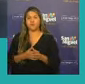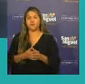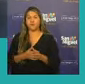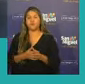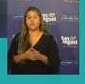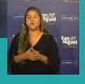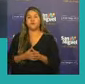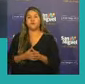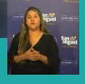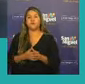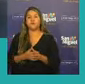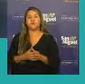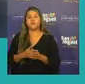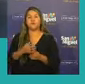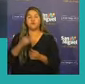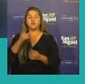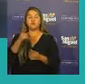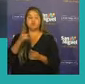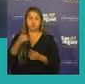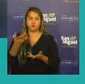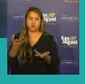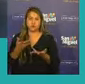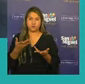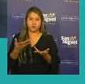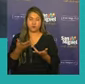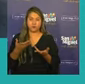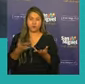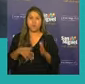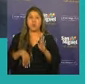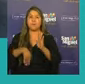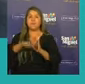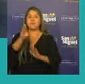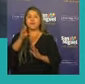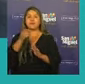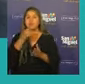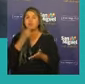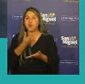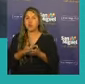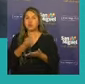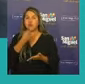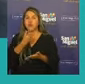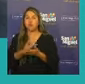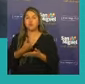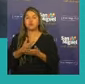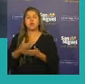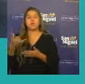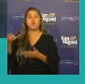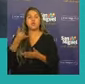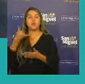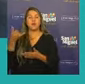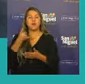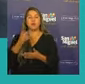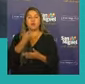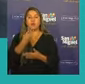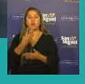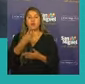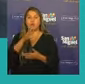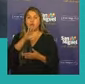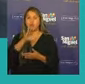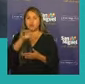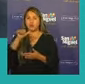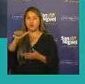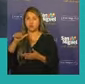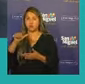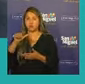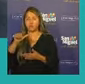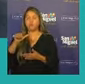es una de las llamadas y una de las mayor cantidad de denuncias que tenemos al 1456,